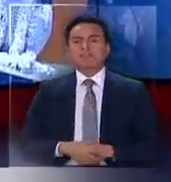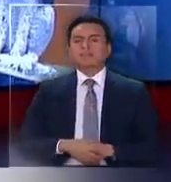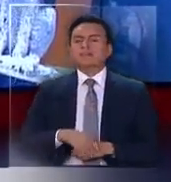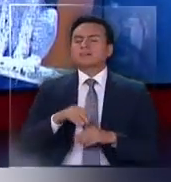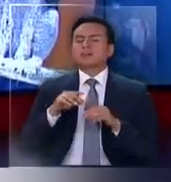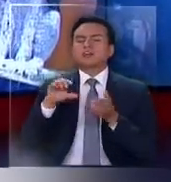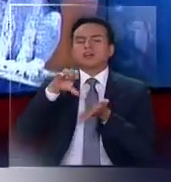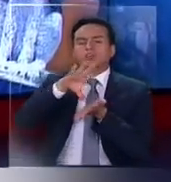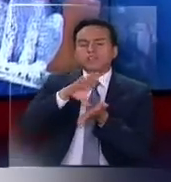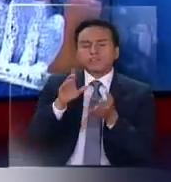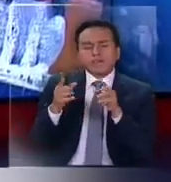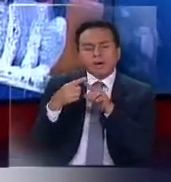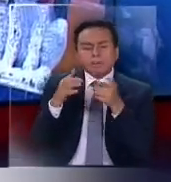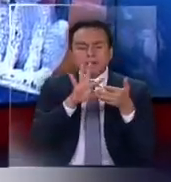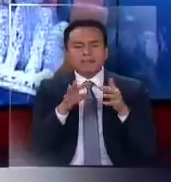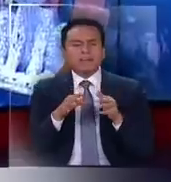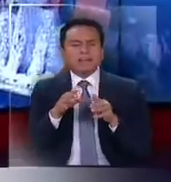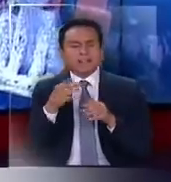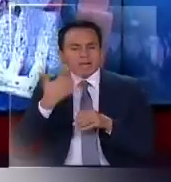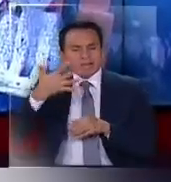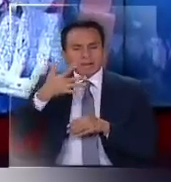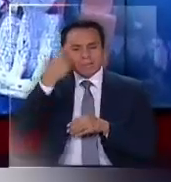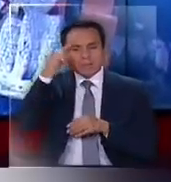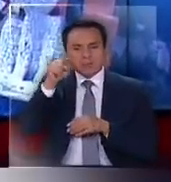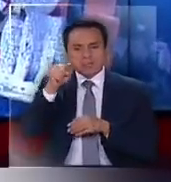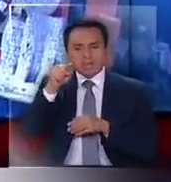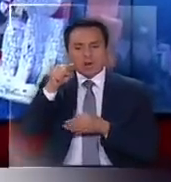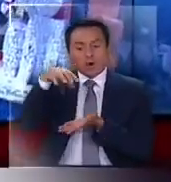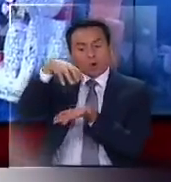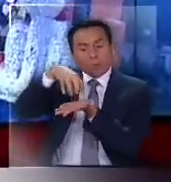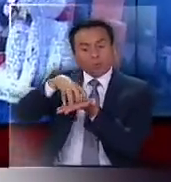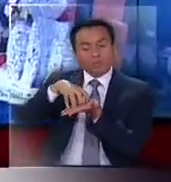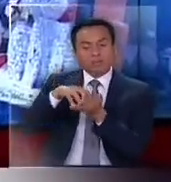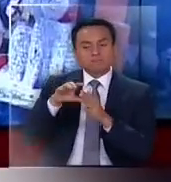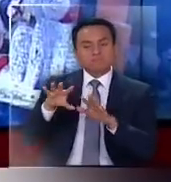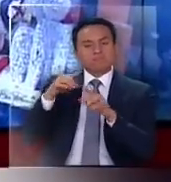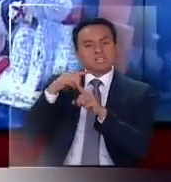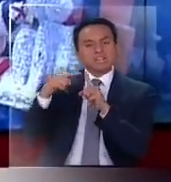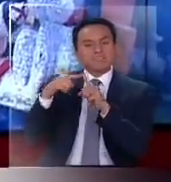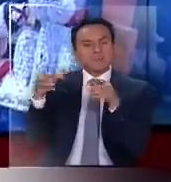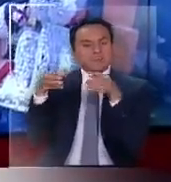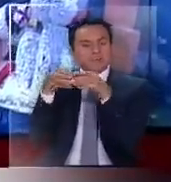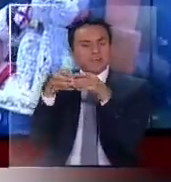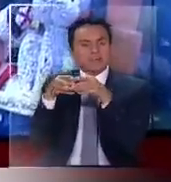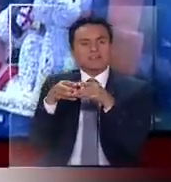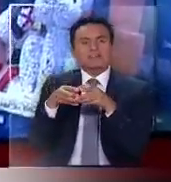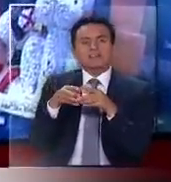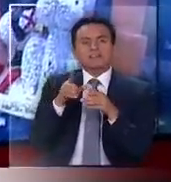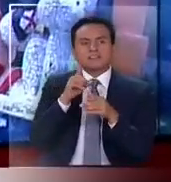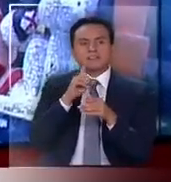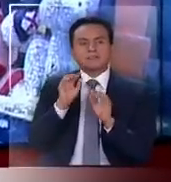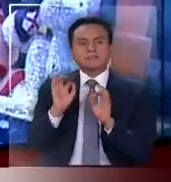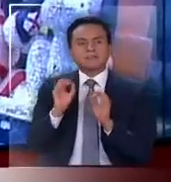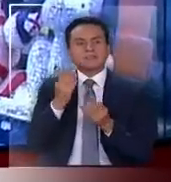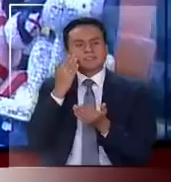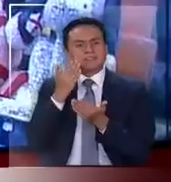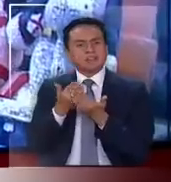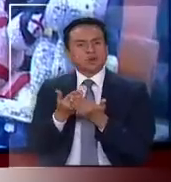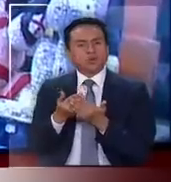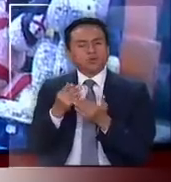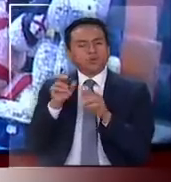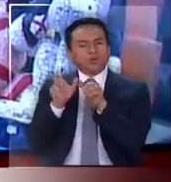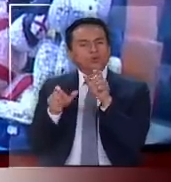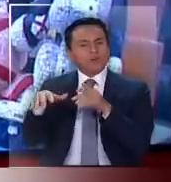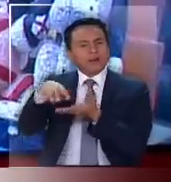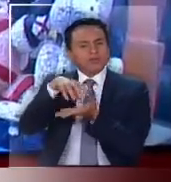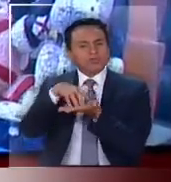conectividad parece ser una de las claves, pero no la única, que hace de esta comuna, ícono de la clase media, la quinta en bienestar urbano, solo